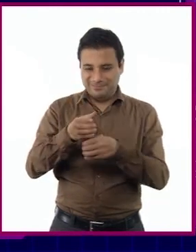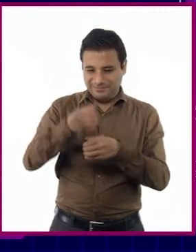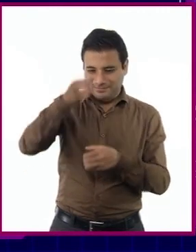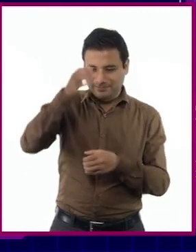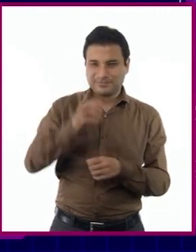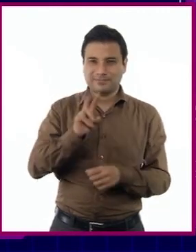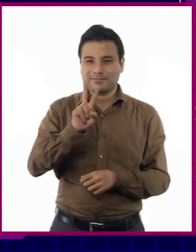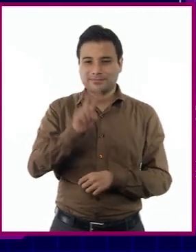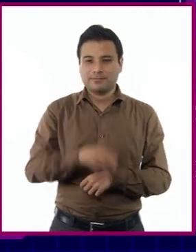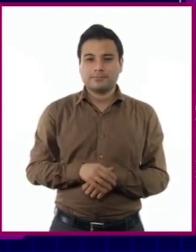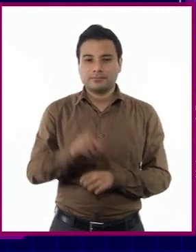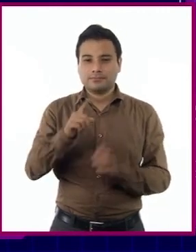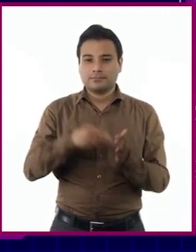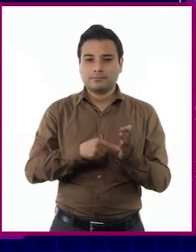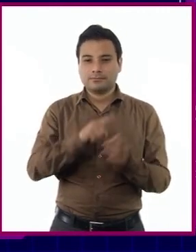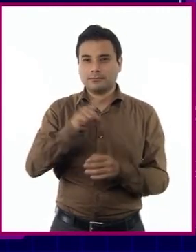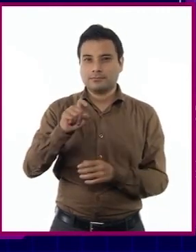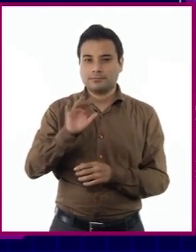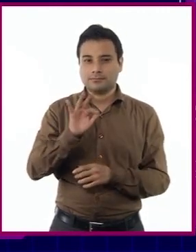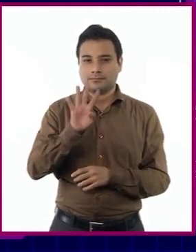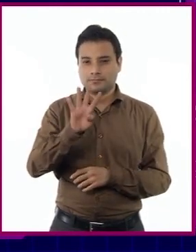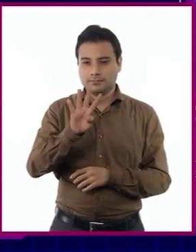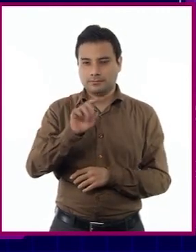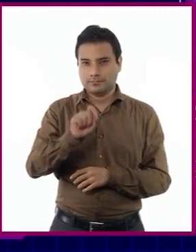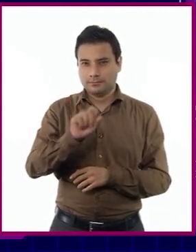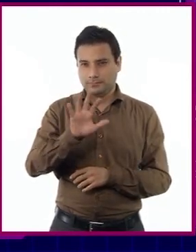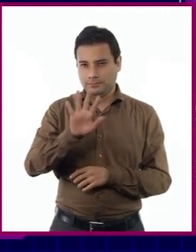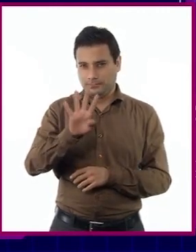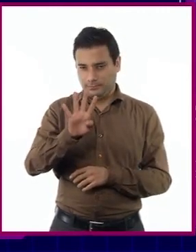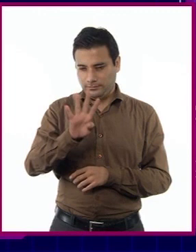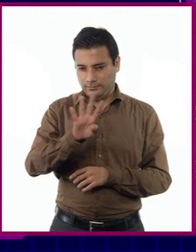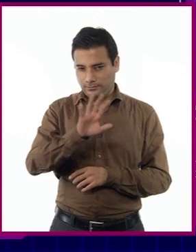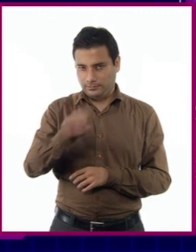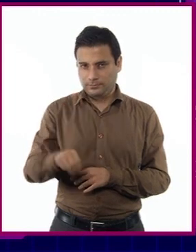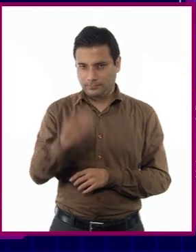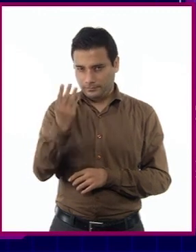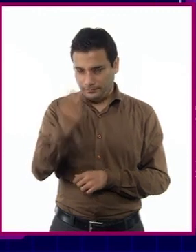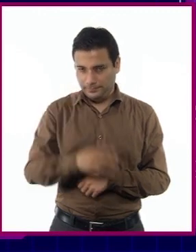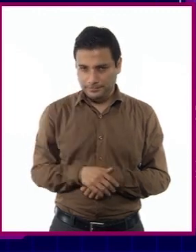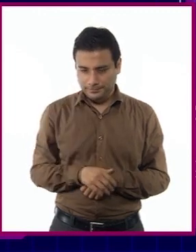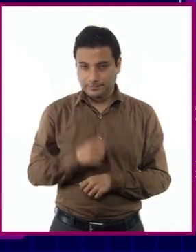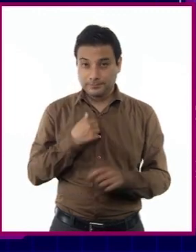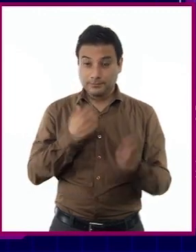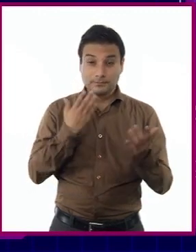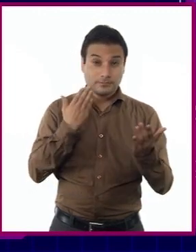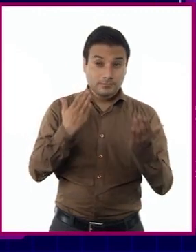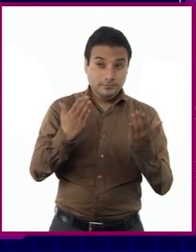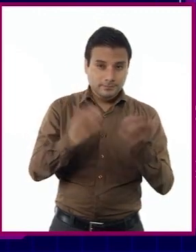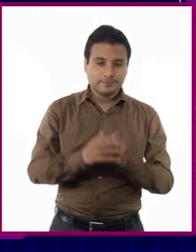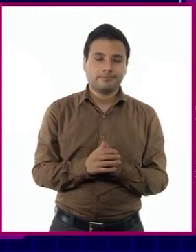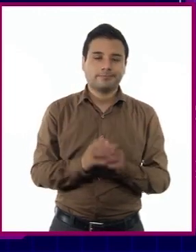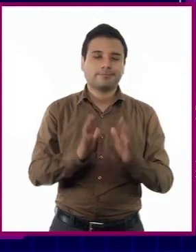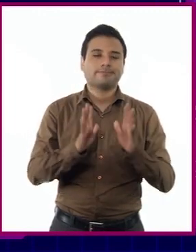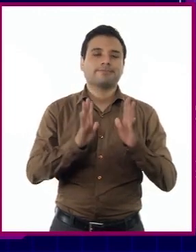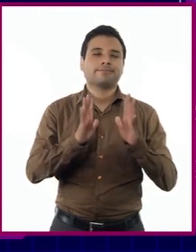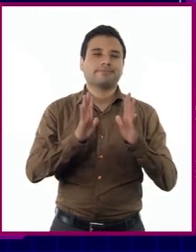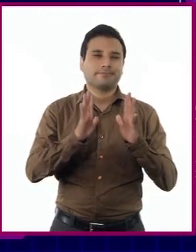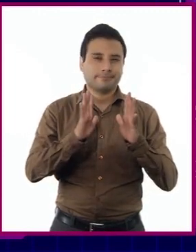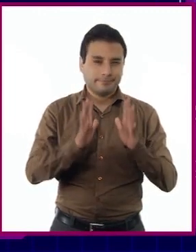144 puntos 54 centímetros cúbicos se concluye que efectivamente